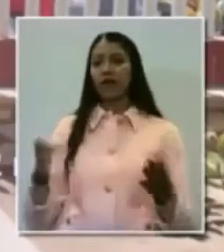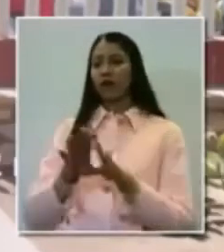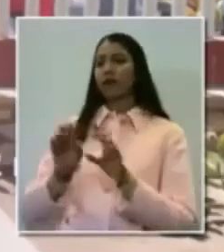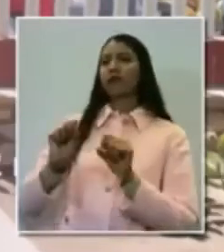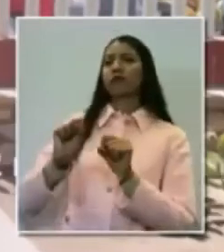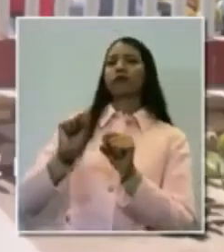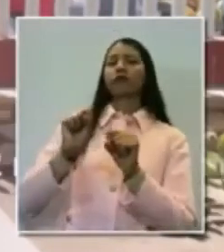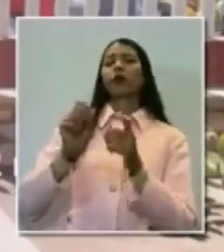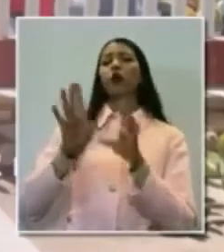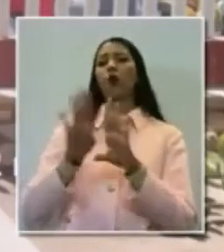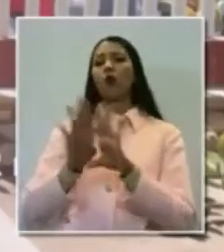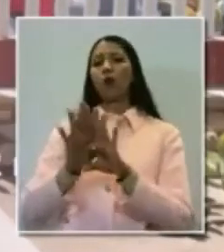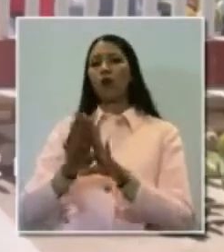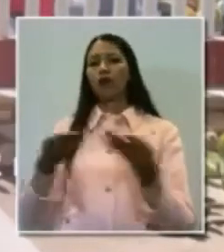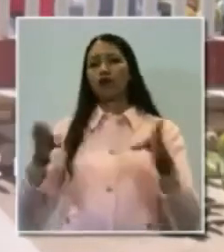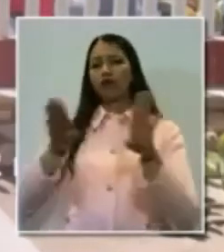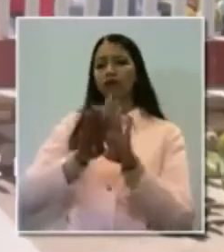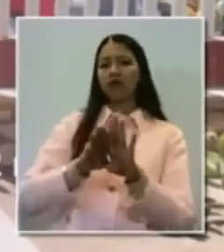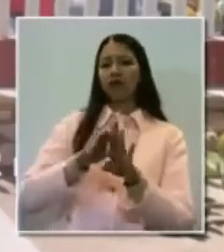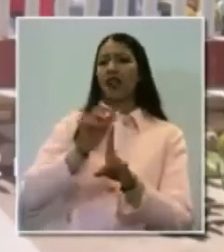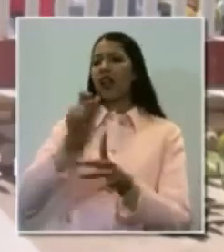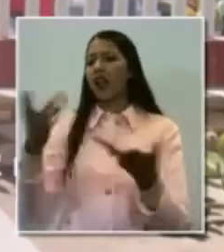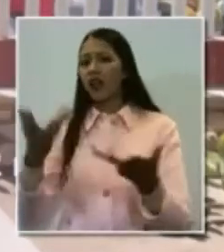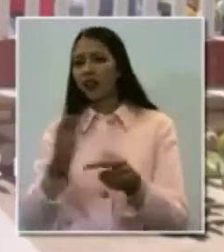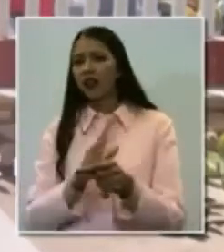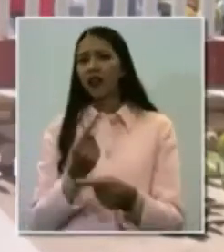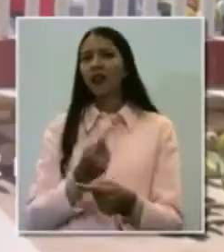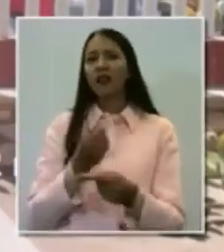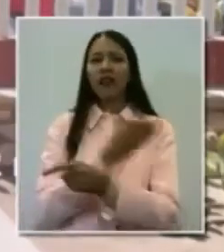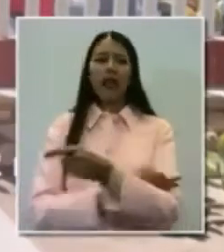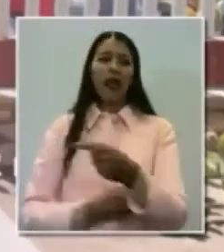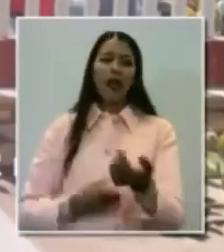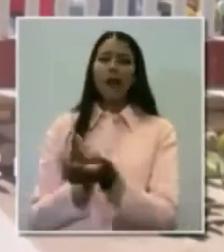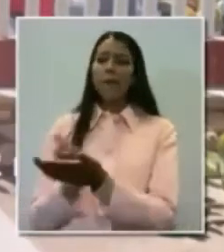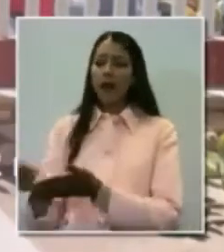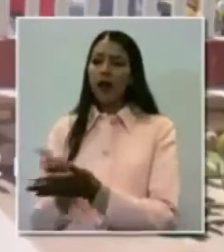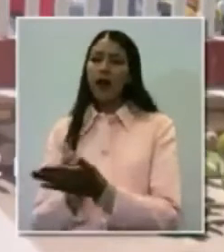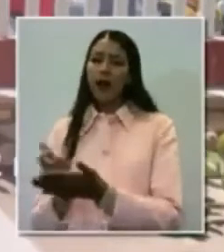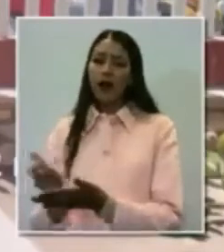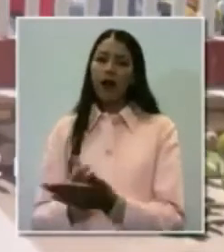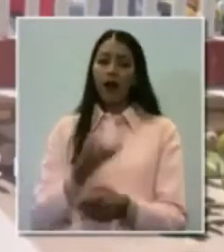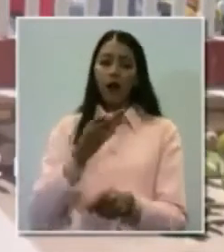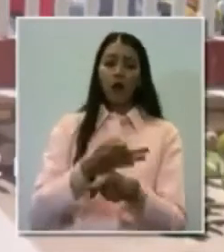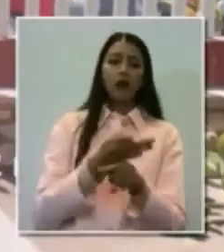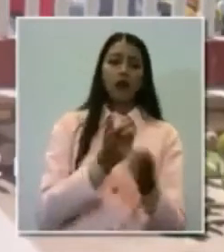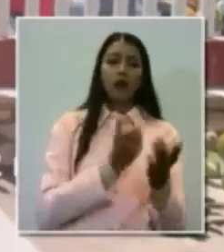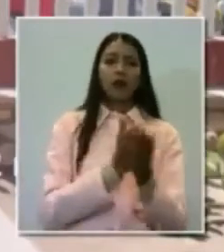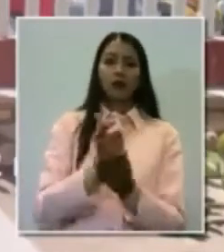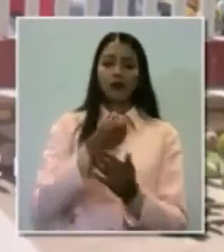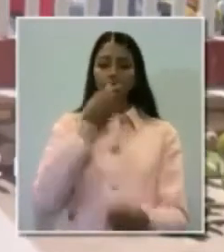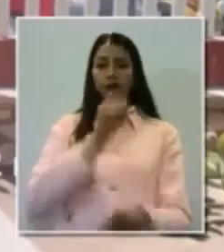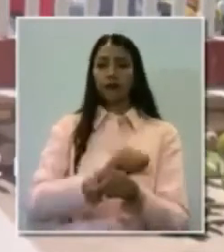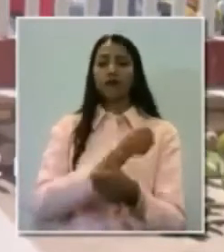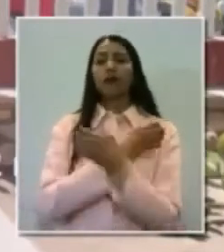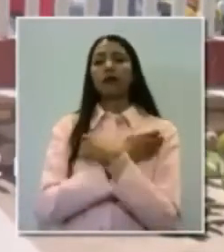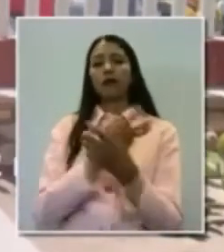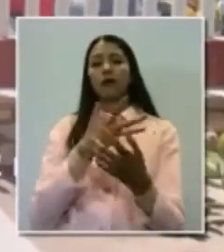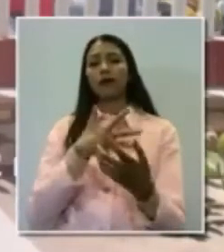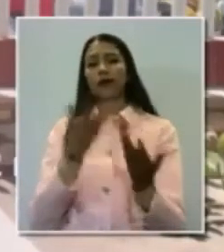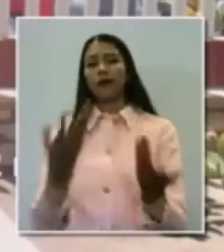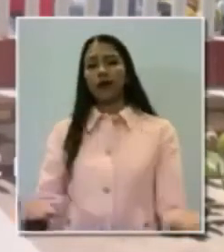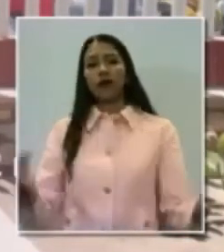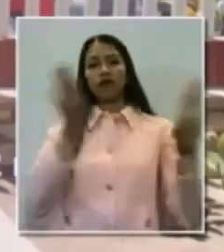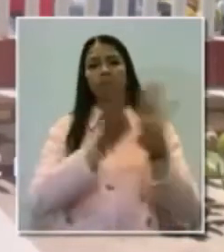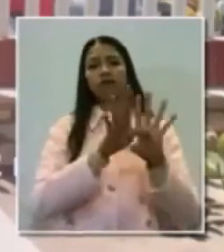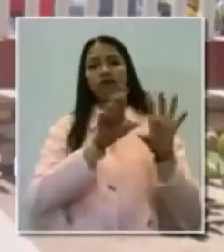son el atraso en las gestiones de la nómina, los pagos. Por ejemplo, actualmente la Secretaría de Educación está secuestrada